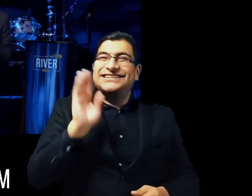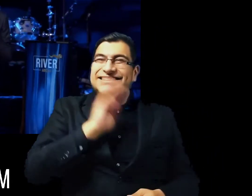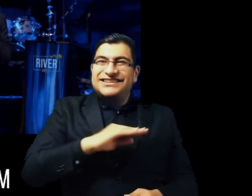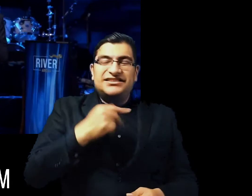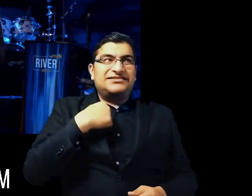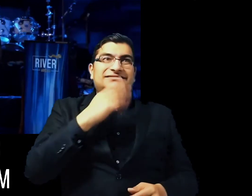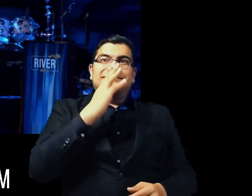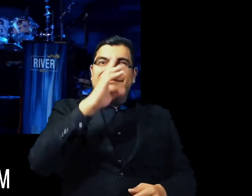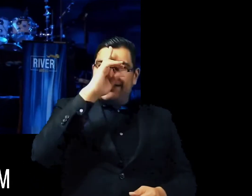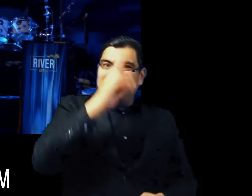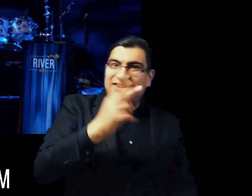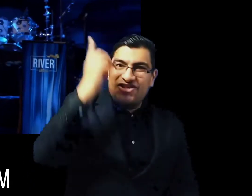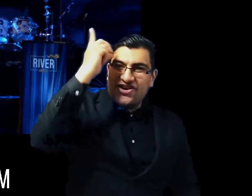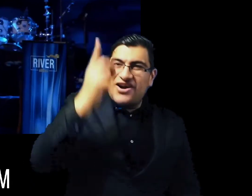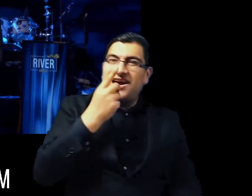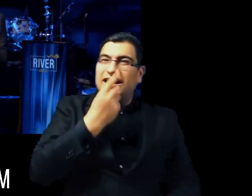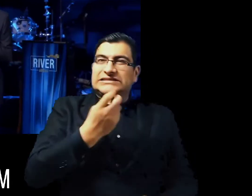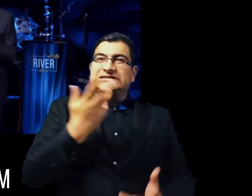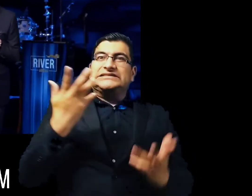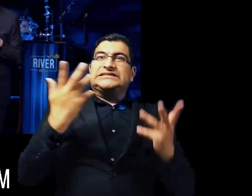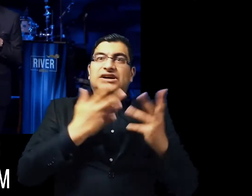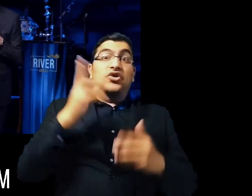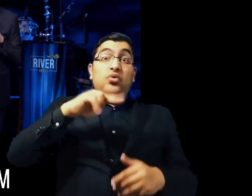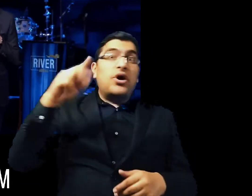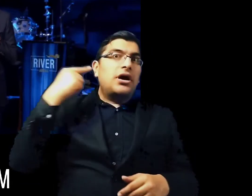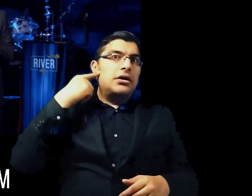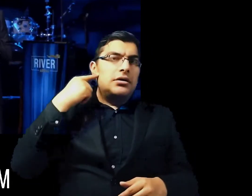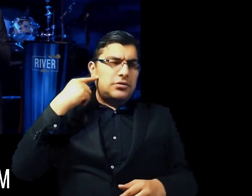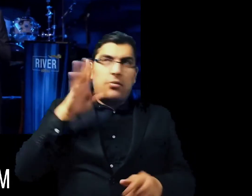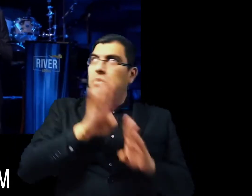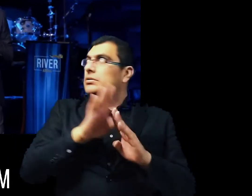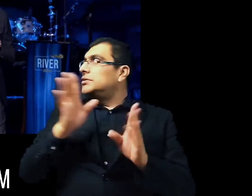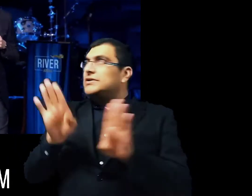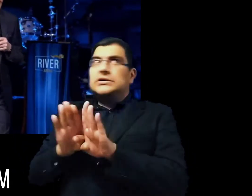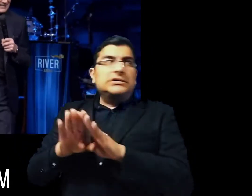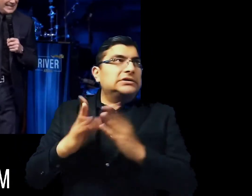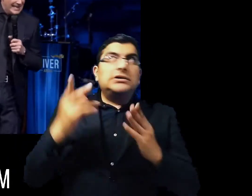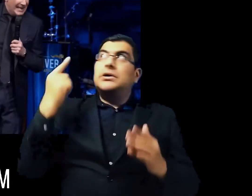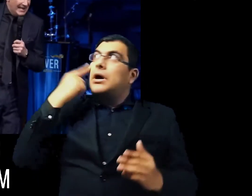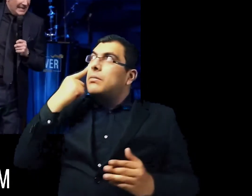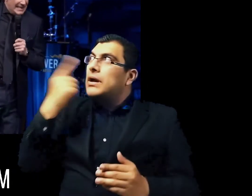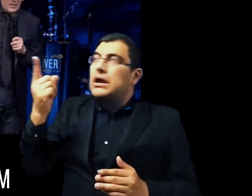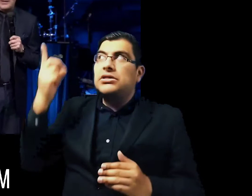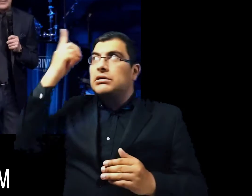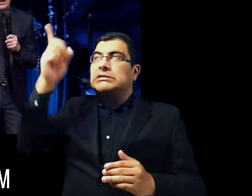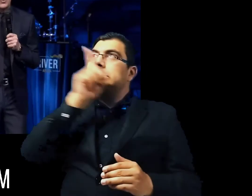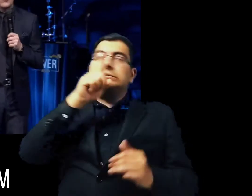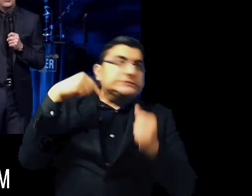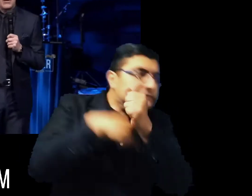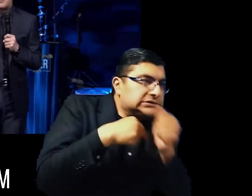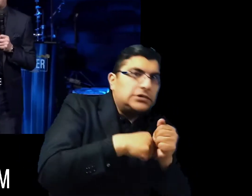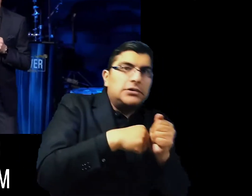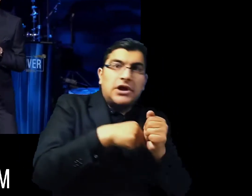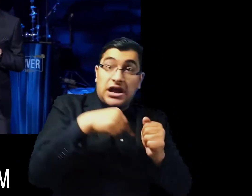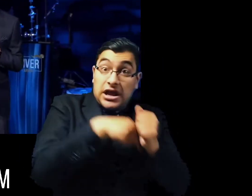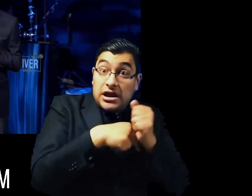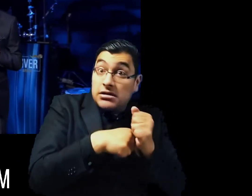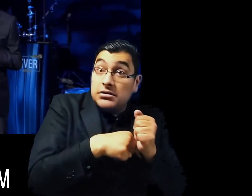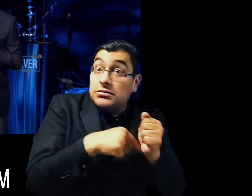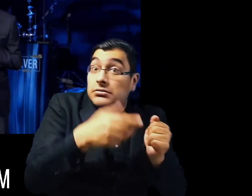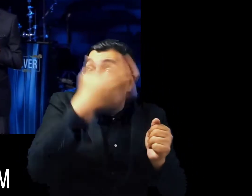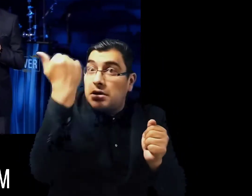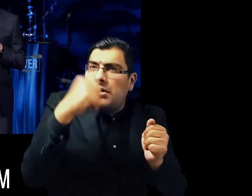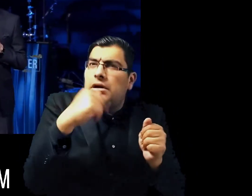no tenían que comer. Nunca habían escuchado la palabra esconderse. Esa palabra no formaba parte de